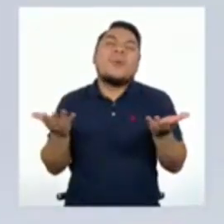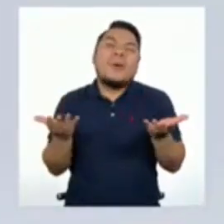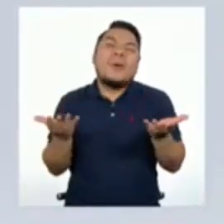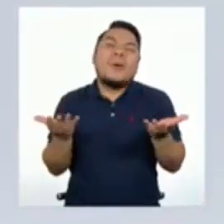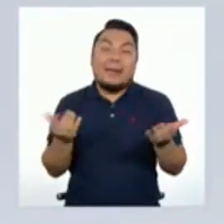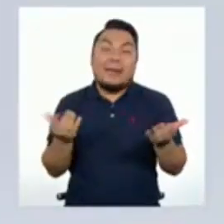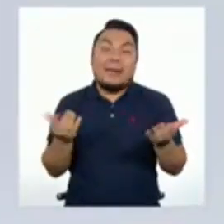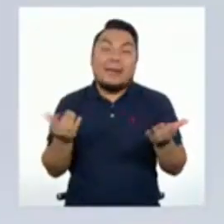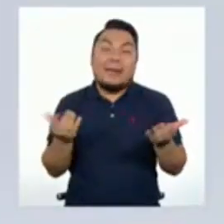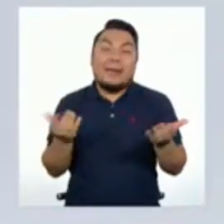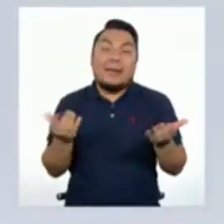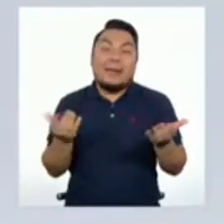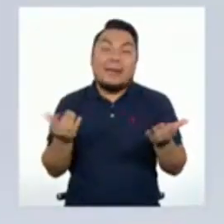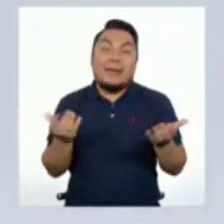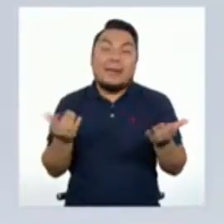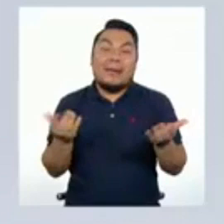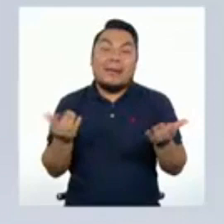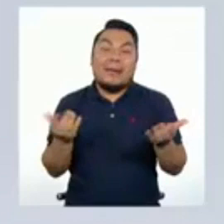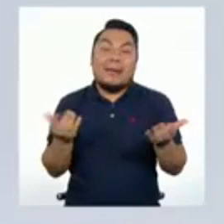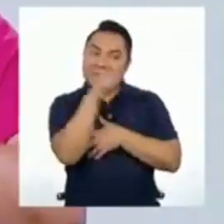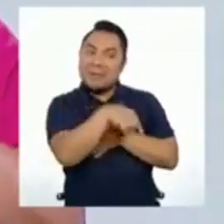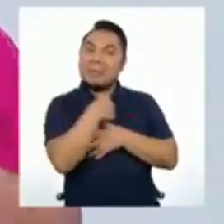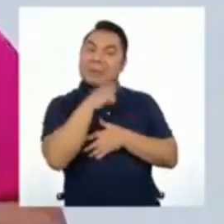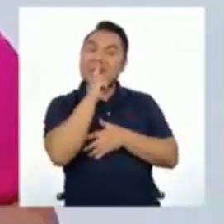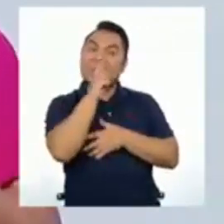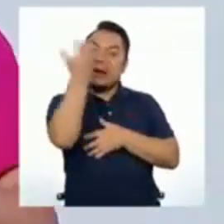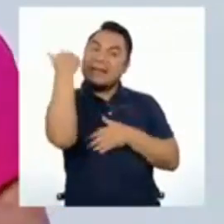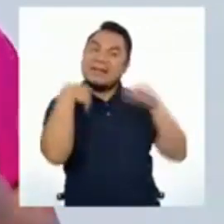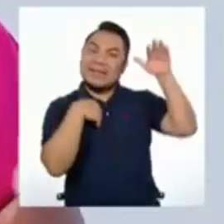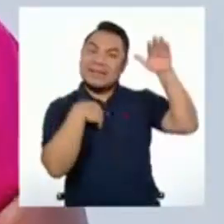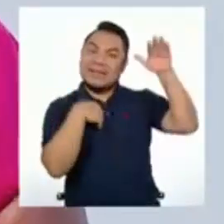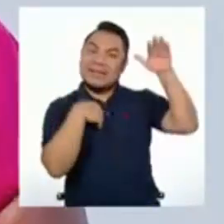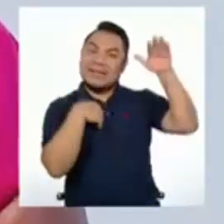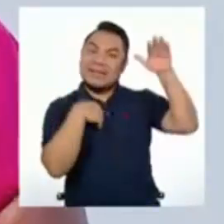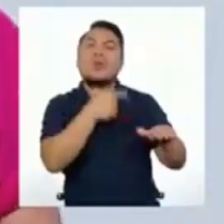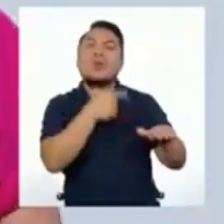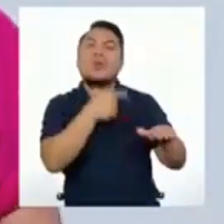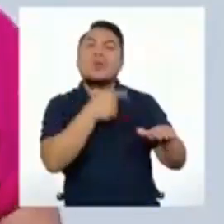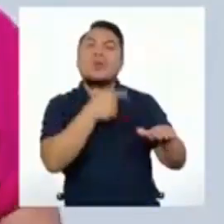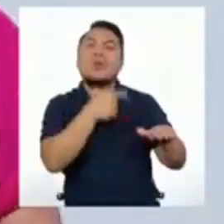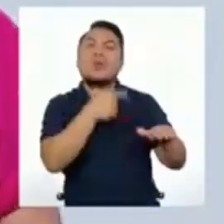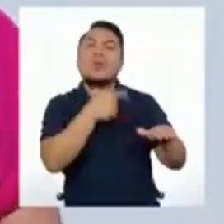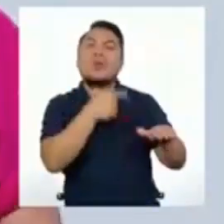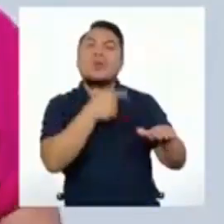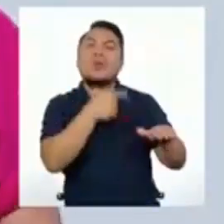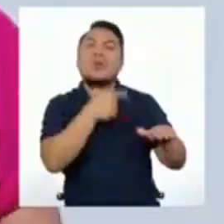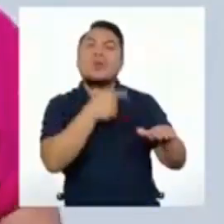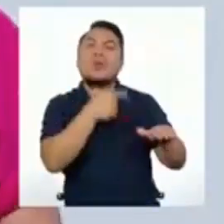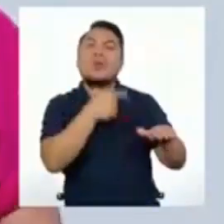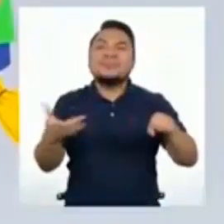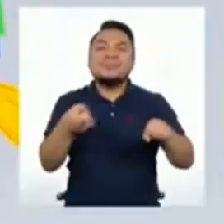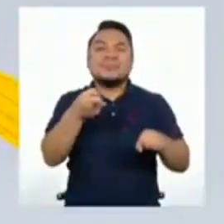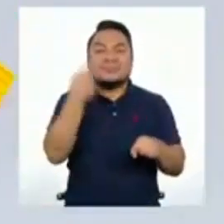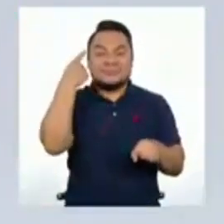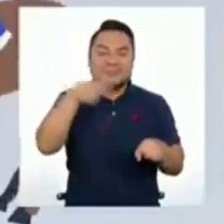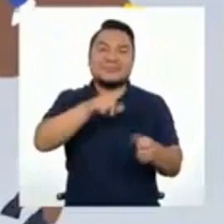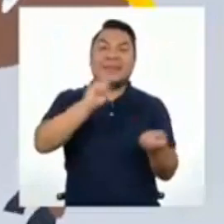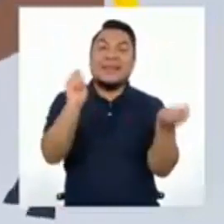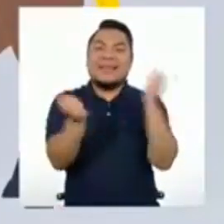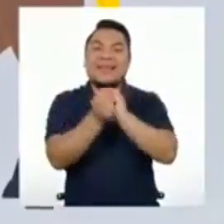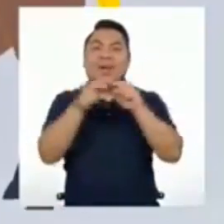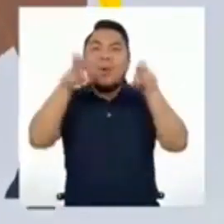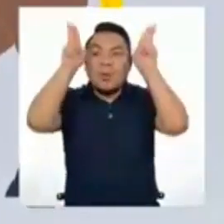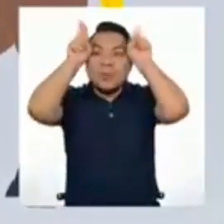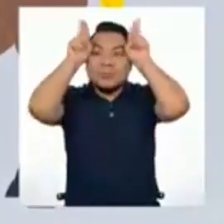me contó que cuando mi papá era muy pequeño, le encantaba jugar con su escoba. Él jugaba a transformarla en